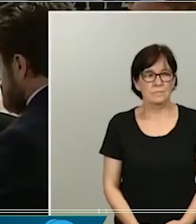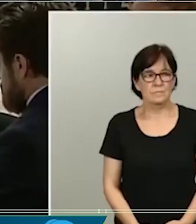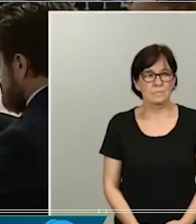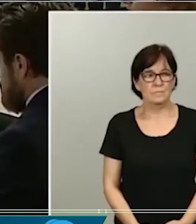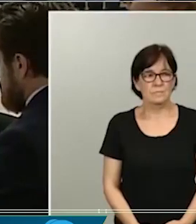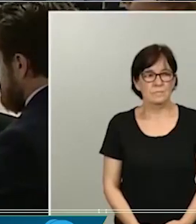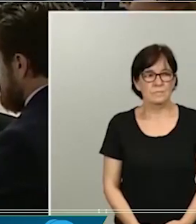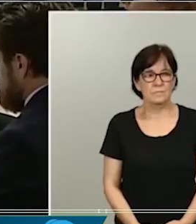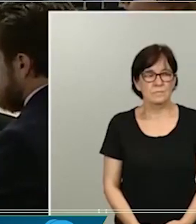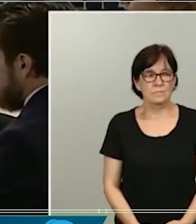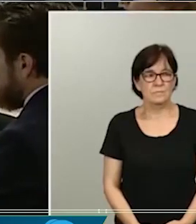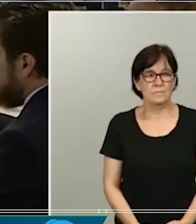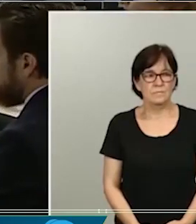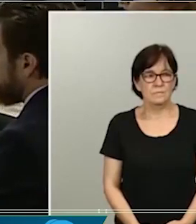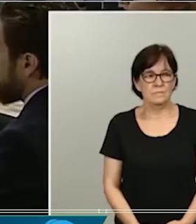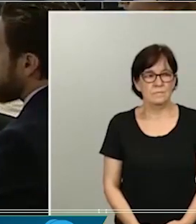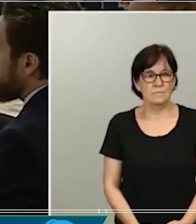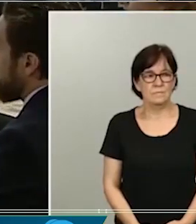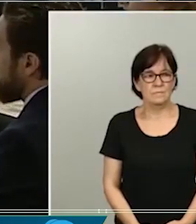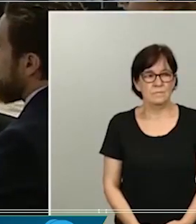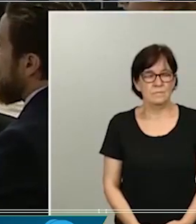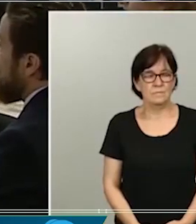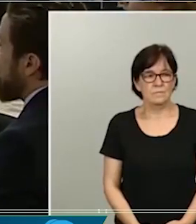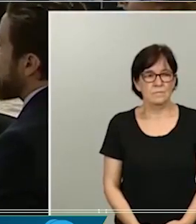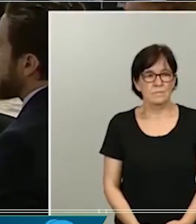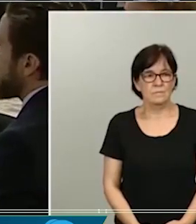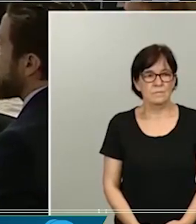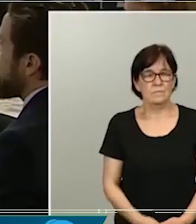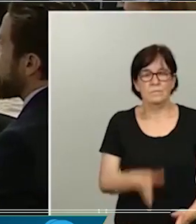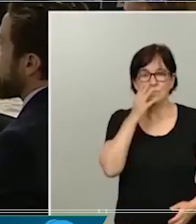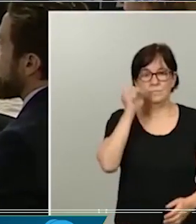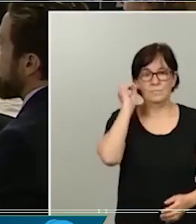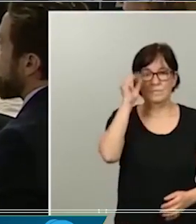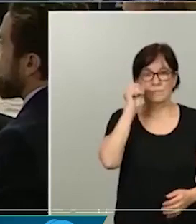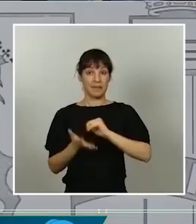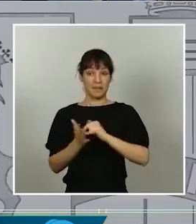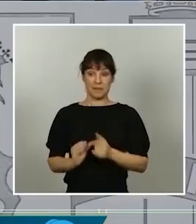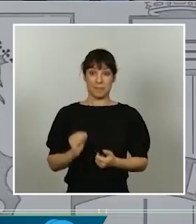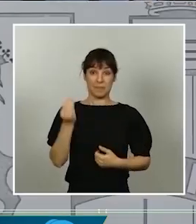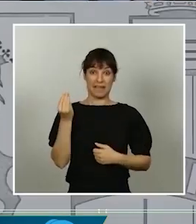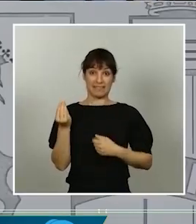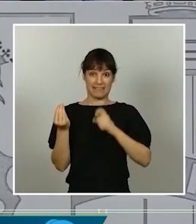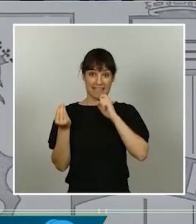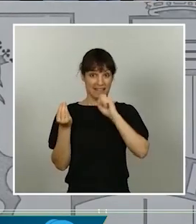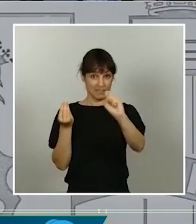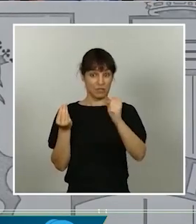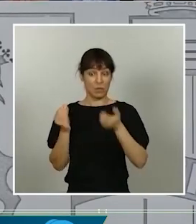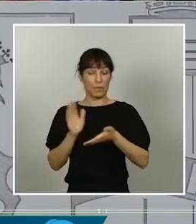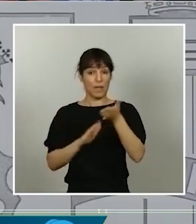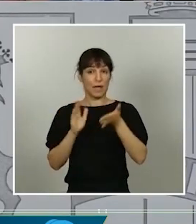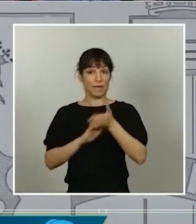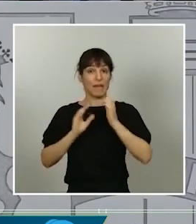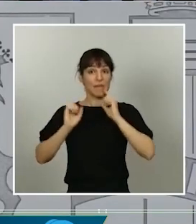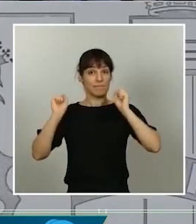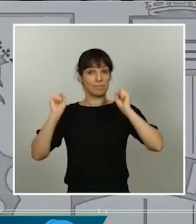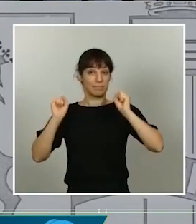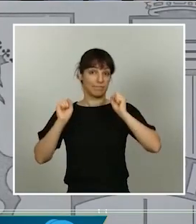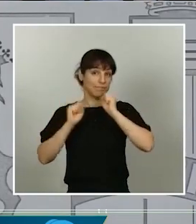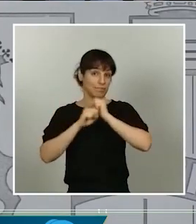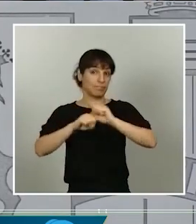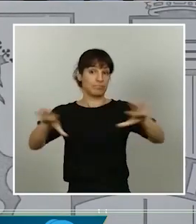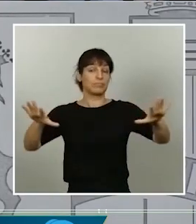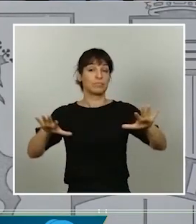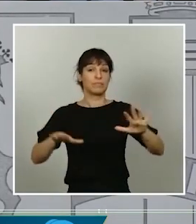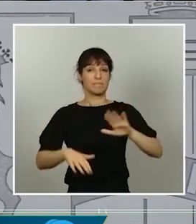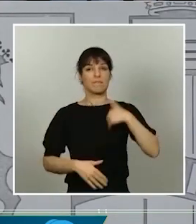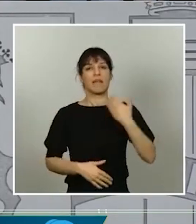repasar el apartado económico es decir todas las previsiones nos dan que vamos a ser los peores es decir vamos a ser los número uno del mundo